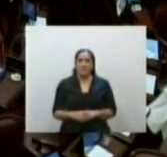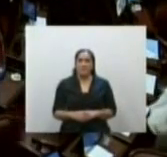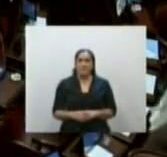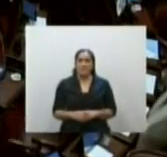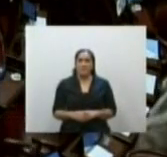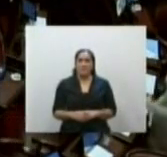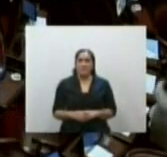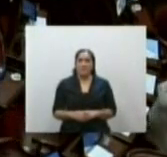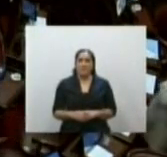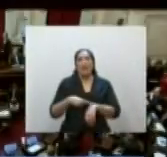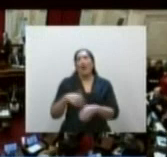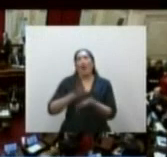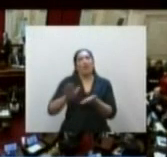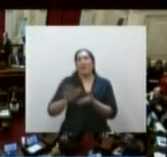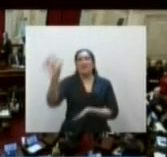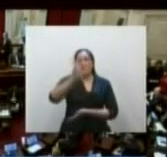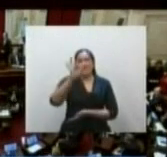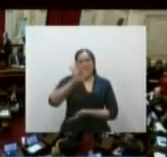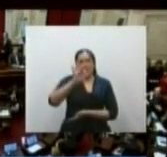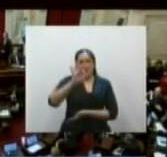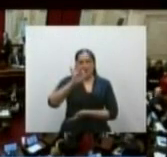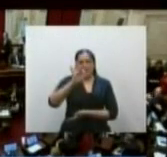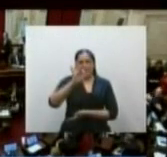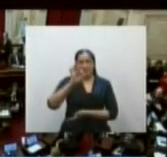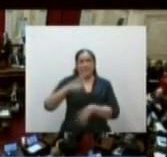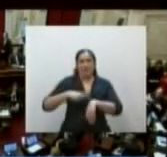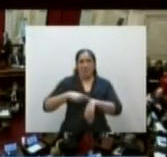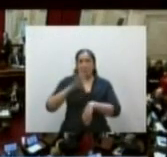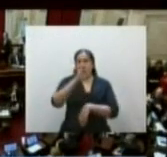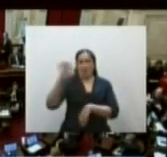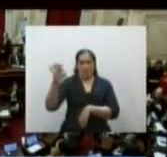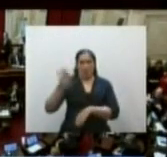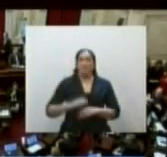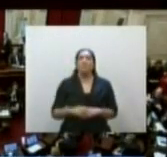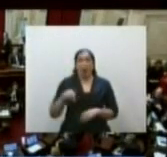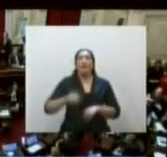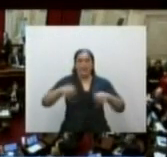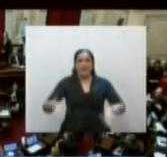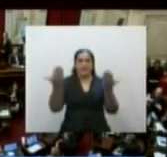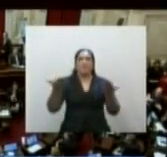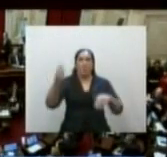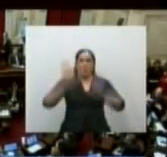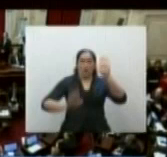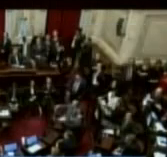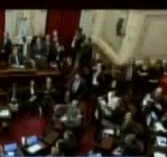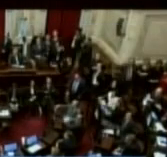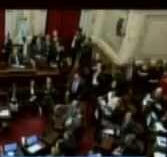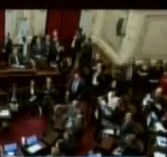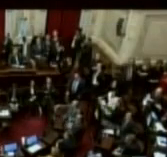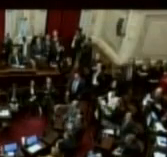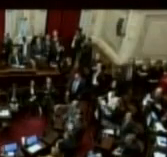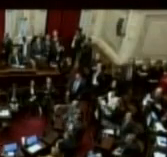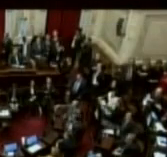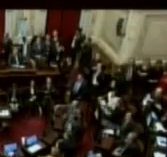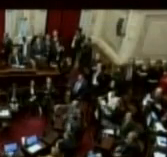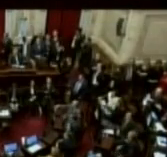eso es parte central del cambio que estamos liderando en la Argentina. Así que estoy muy contento porque hemos avanzado en